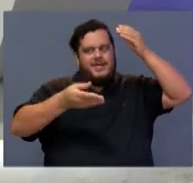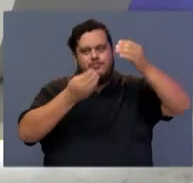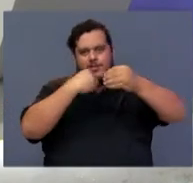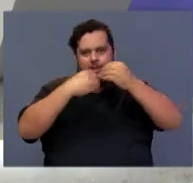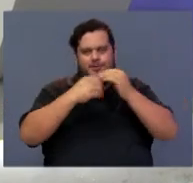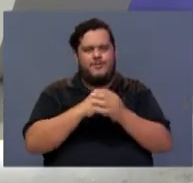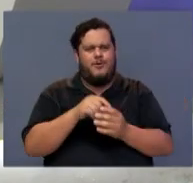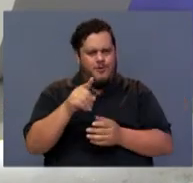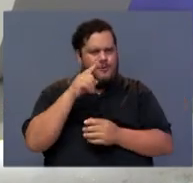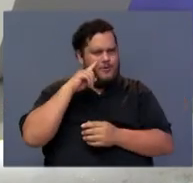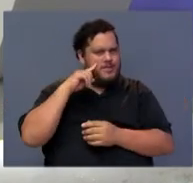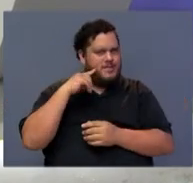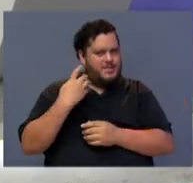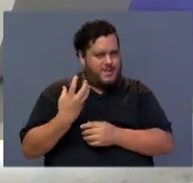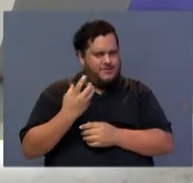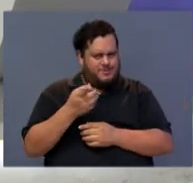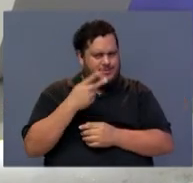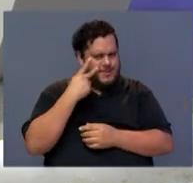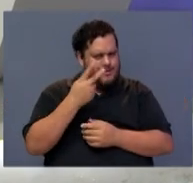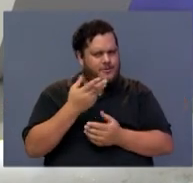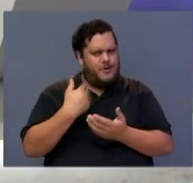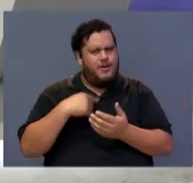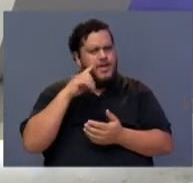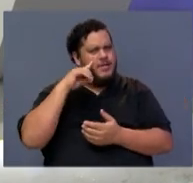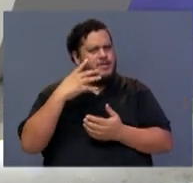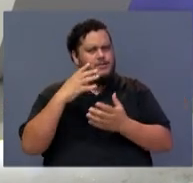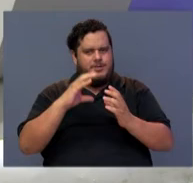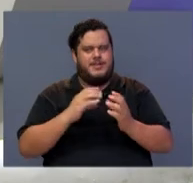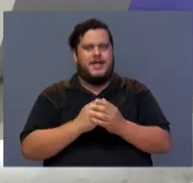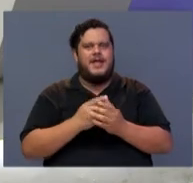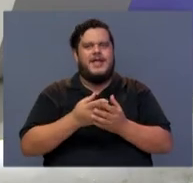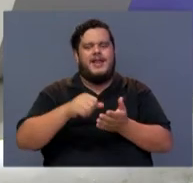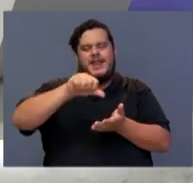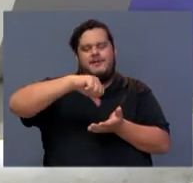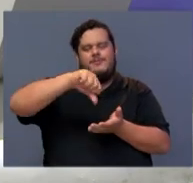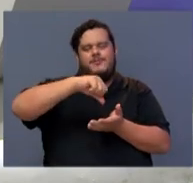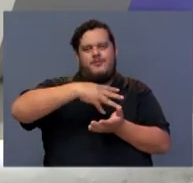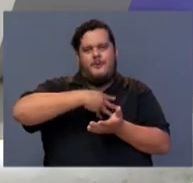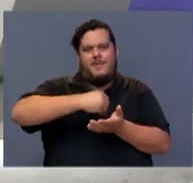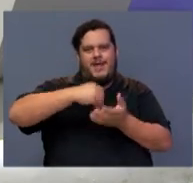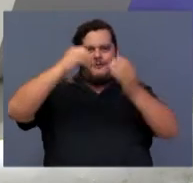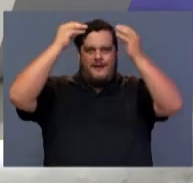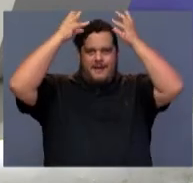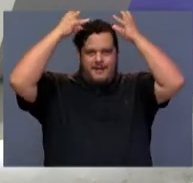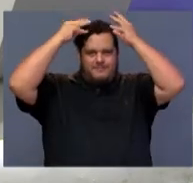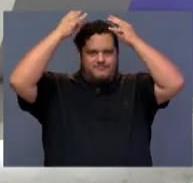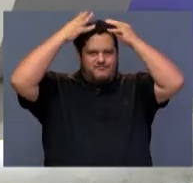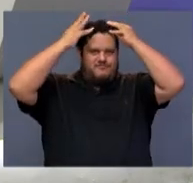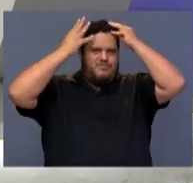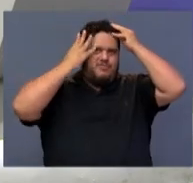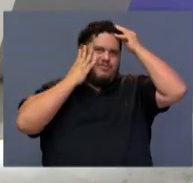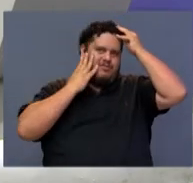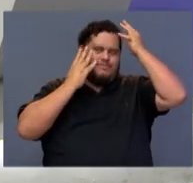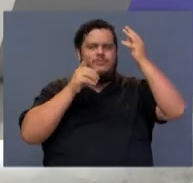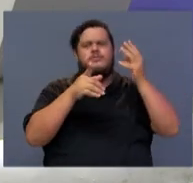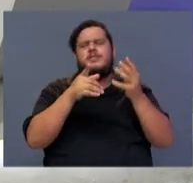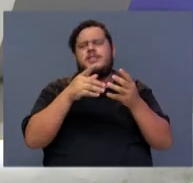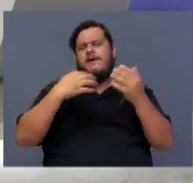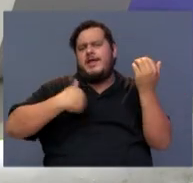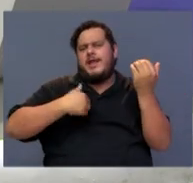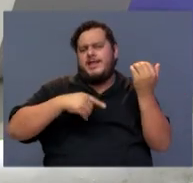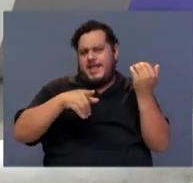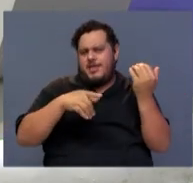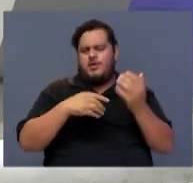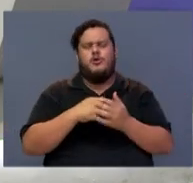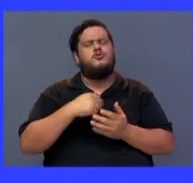¿Viste cebollitas vos? Sí, claro. El problema era cuando una vez le puso mayonesa, se le regó todo en la cabeza. ¿Qué cosas? ¿Estabas en Argentina? ¿Cuánto es eso?